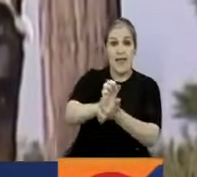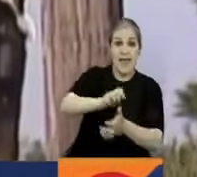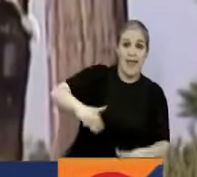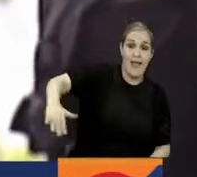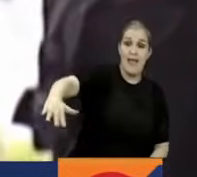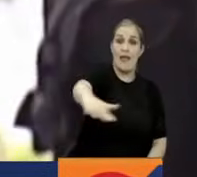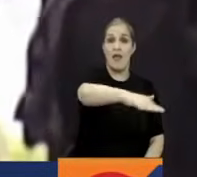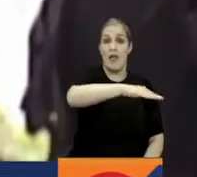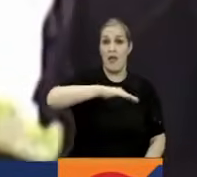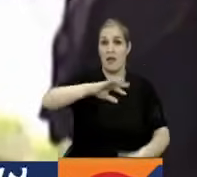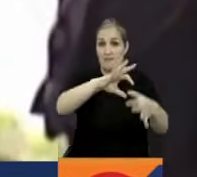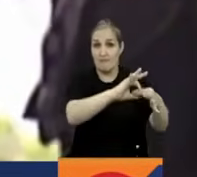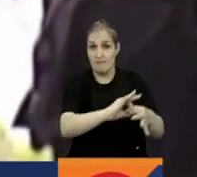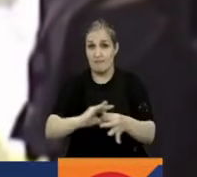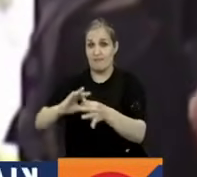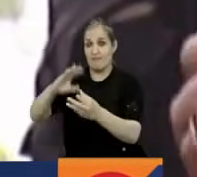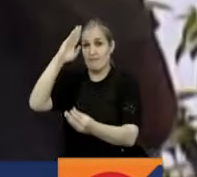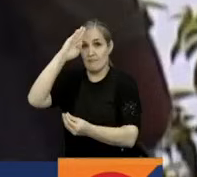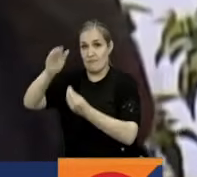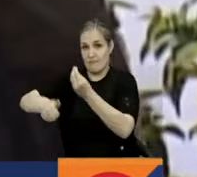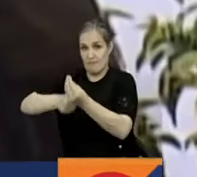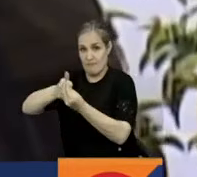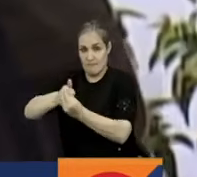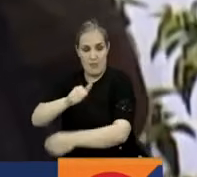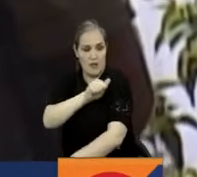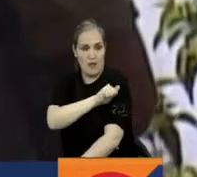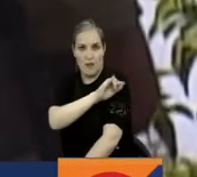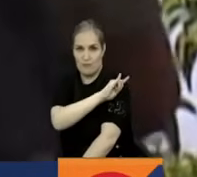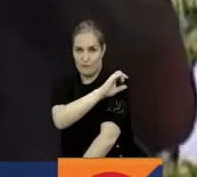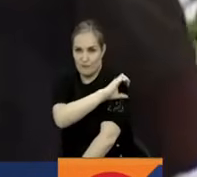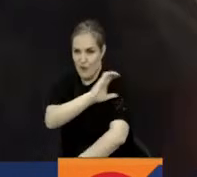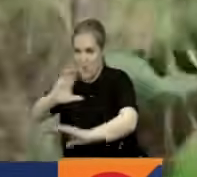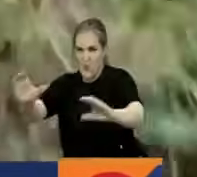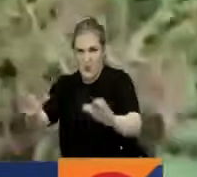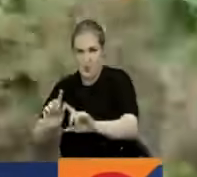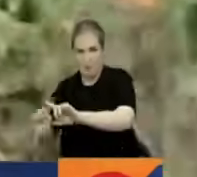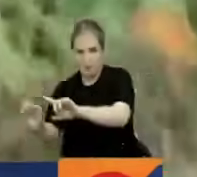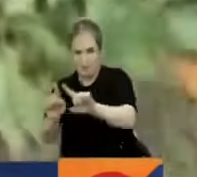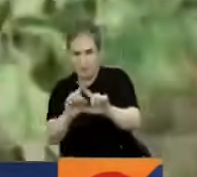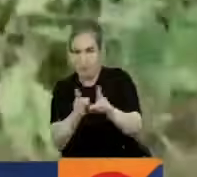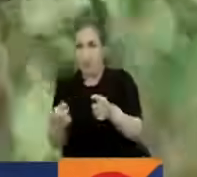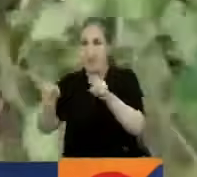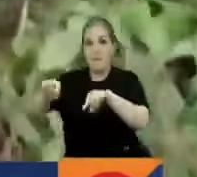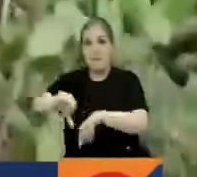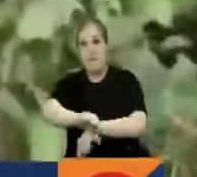alianza con paramilitares y narcotraficantes, quienes estarían detrás de su asesinato.